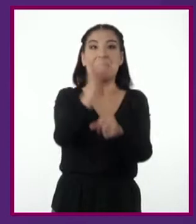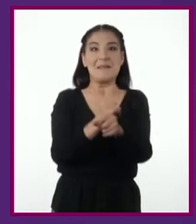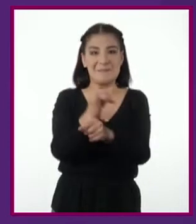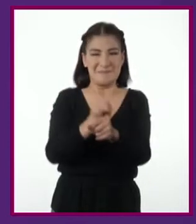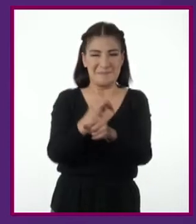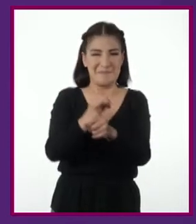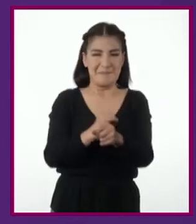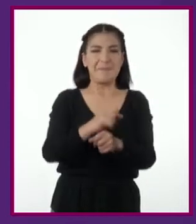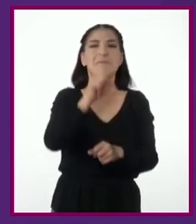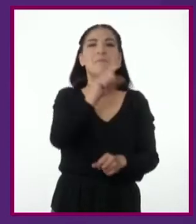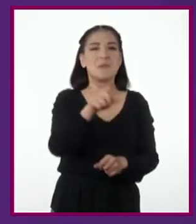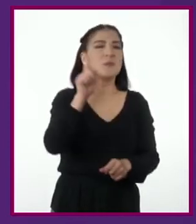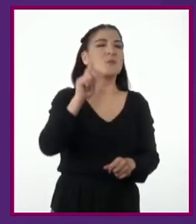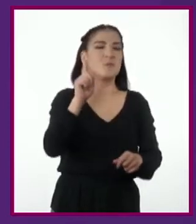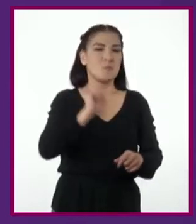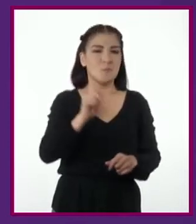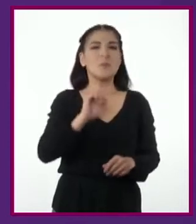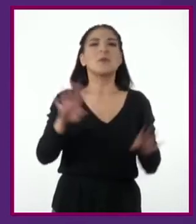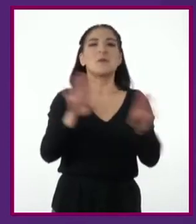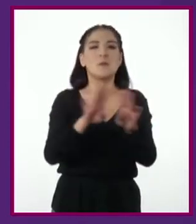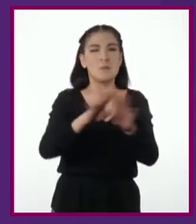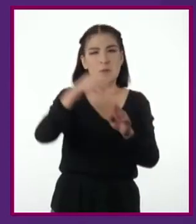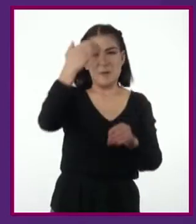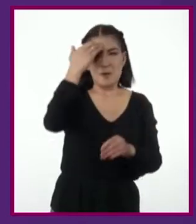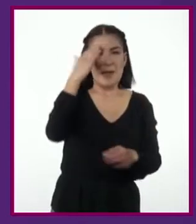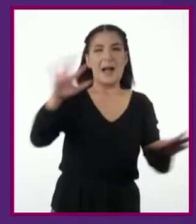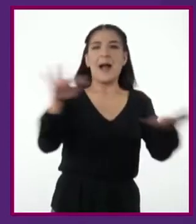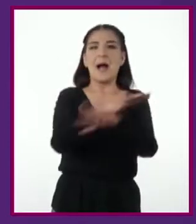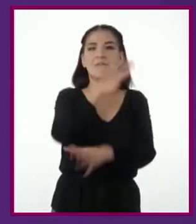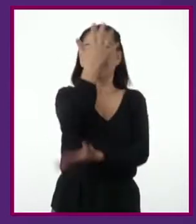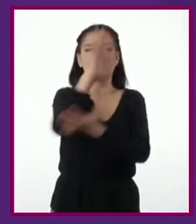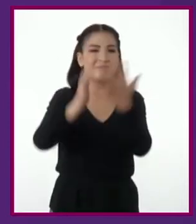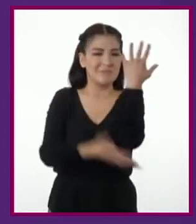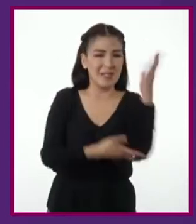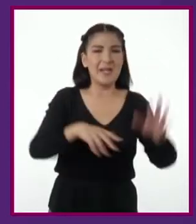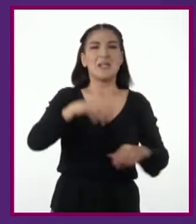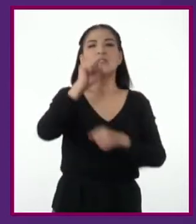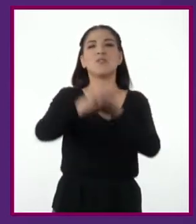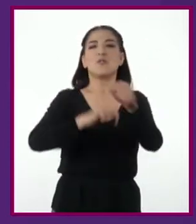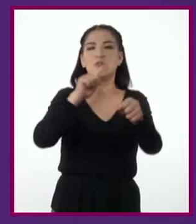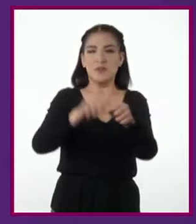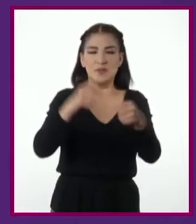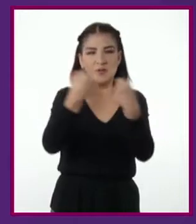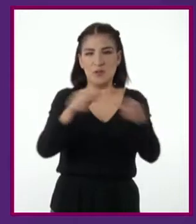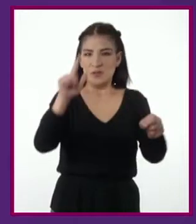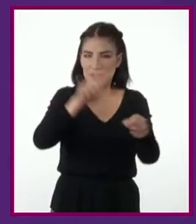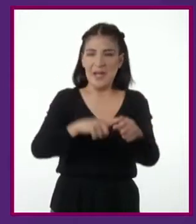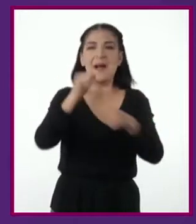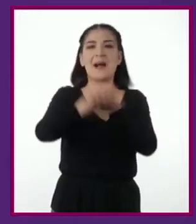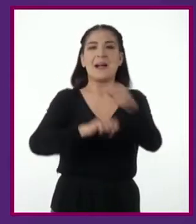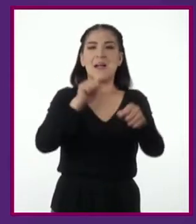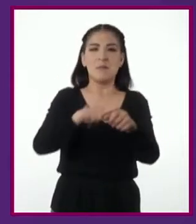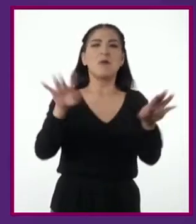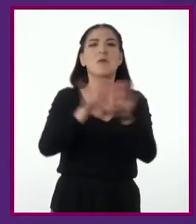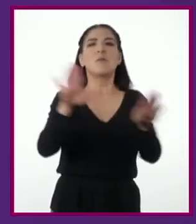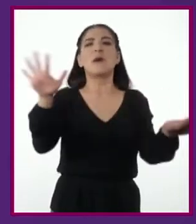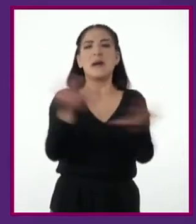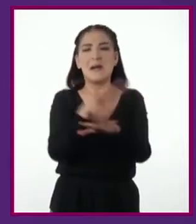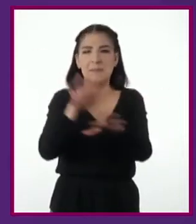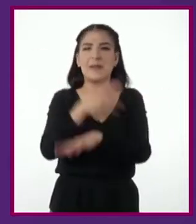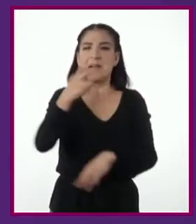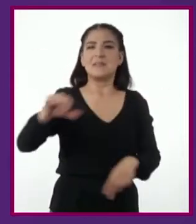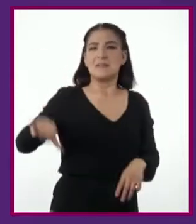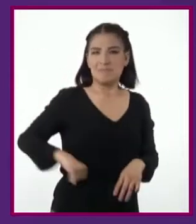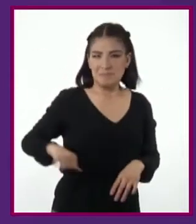investigadora, conocer las claves ambientales, sociales y las técnicas de esta actividad resulta de mucho interés para el